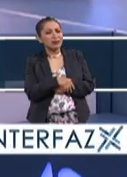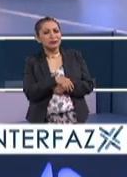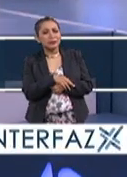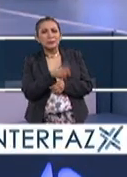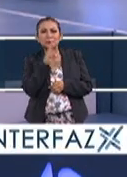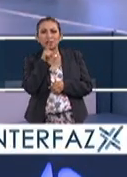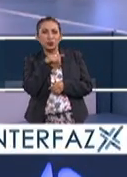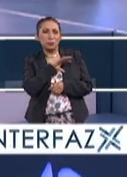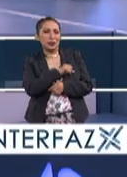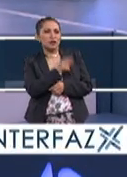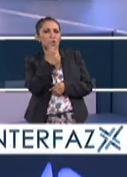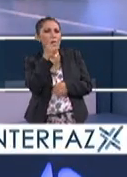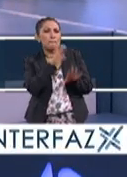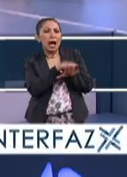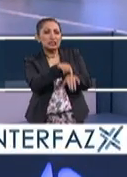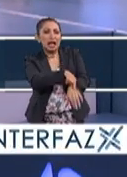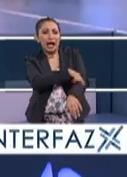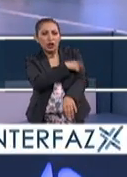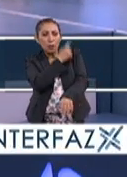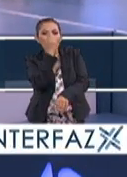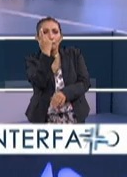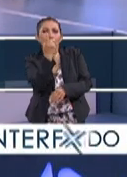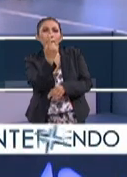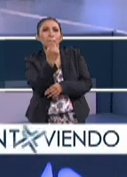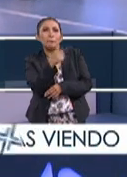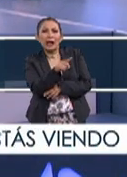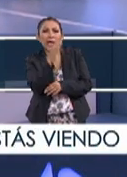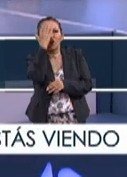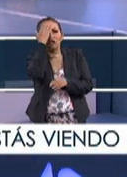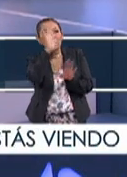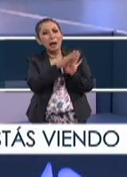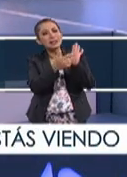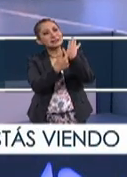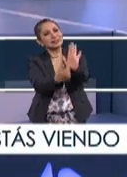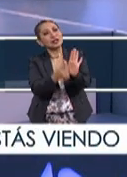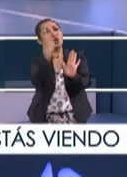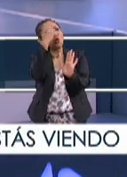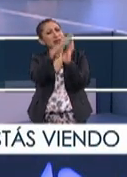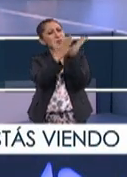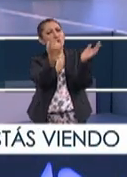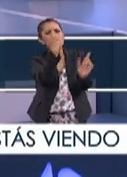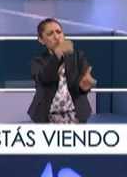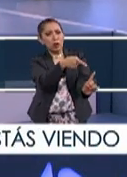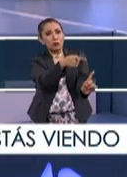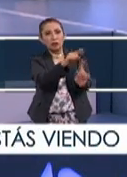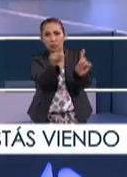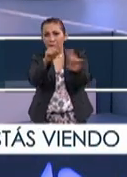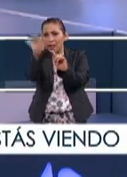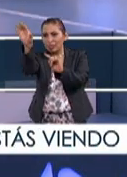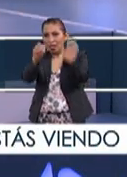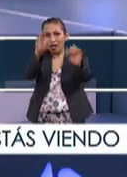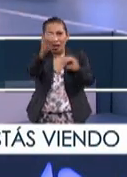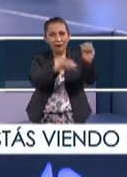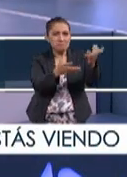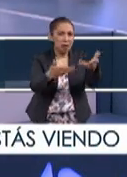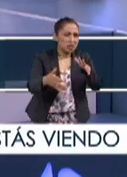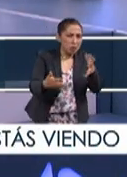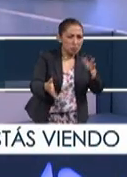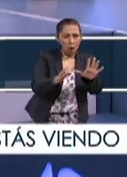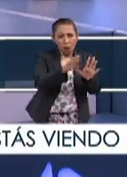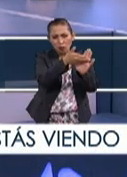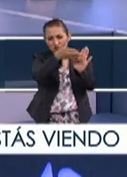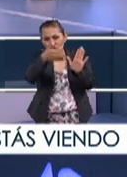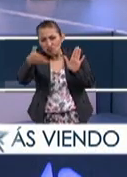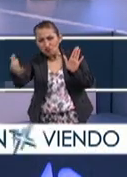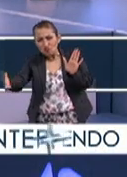prefería tener una cosa más amplia para que me conocieran no solamente por un libro, sino por varios, más o menos por el